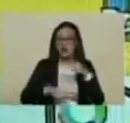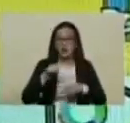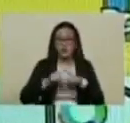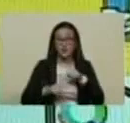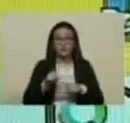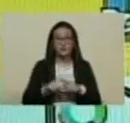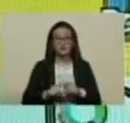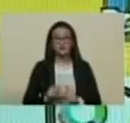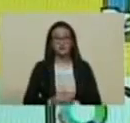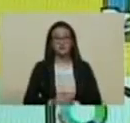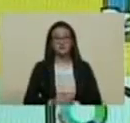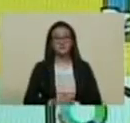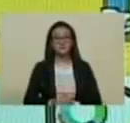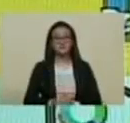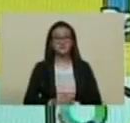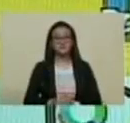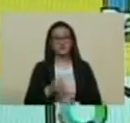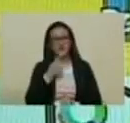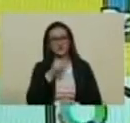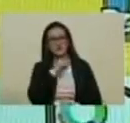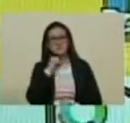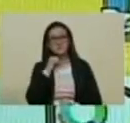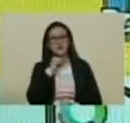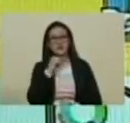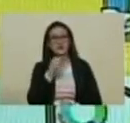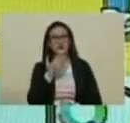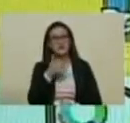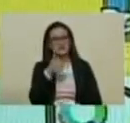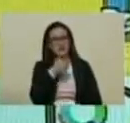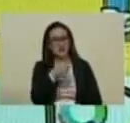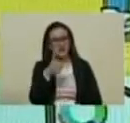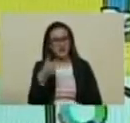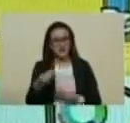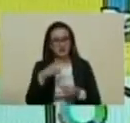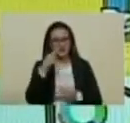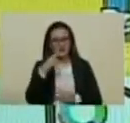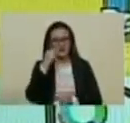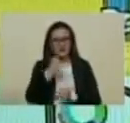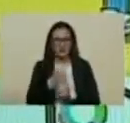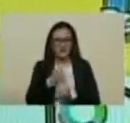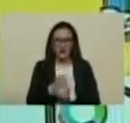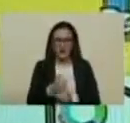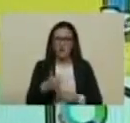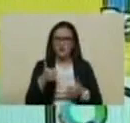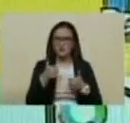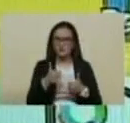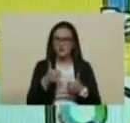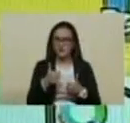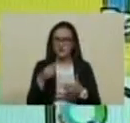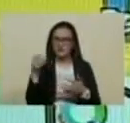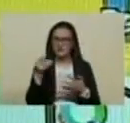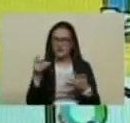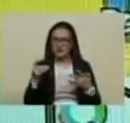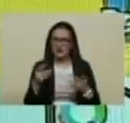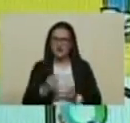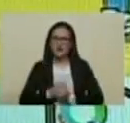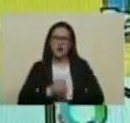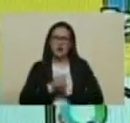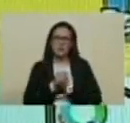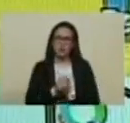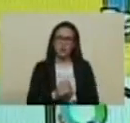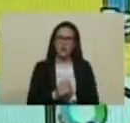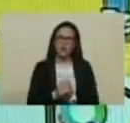eso insiste mucho el padre Numa, si cada quien hace su tarea con detalle, con